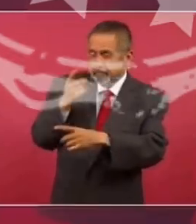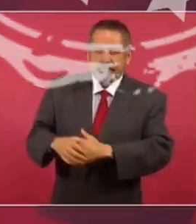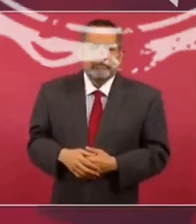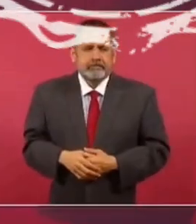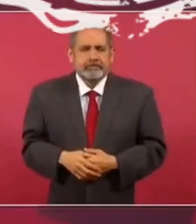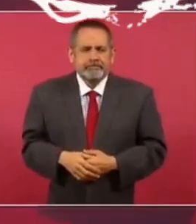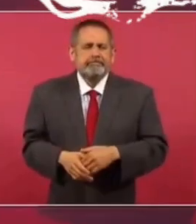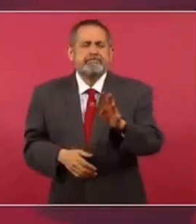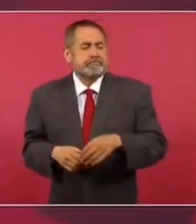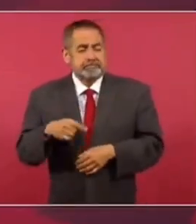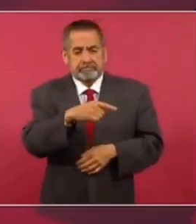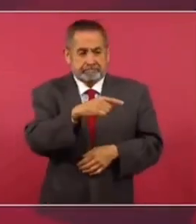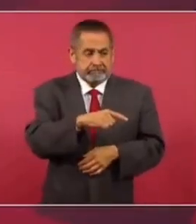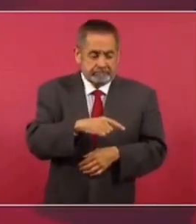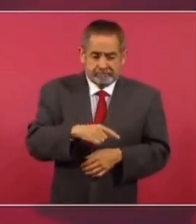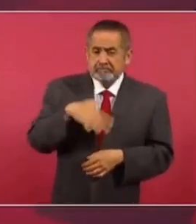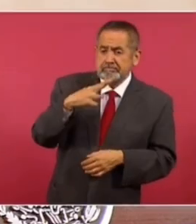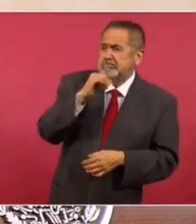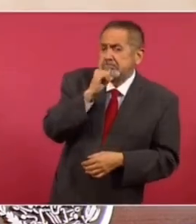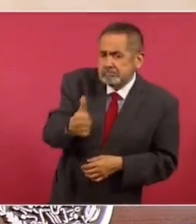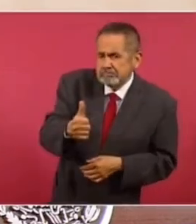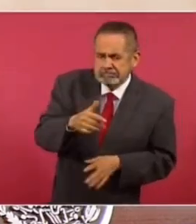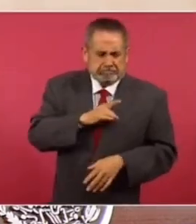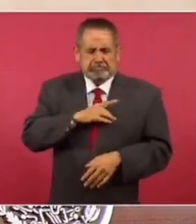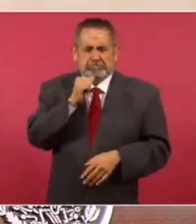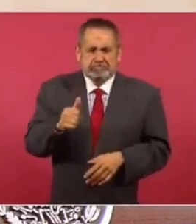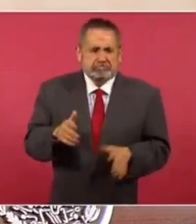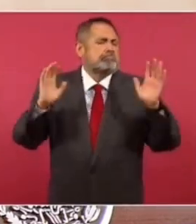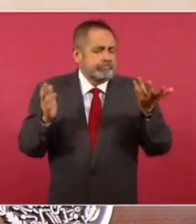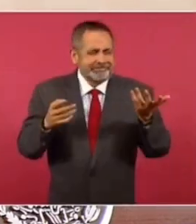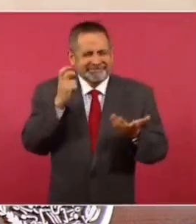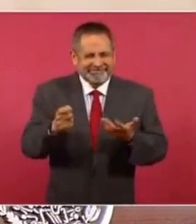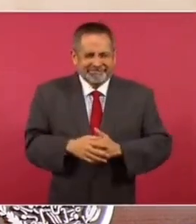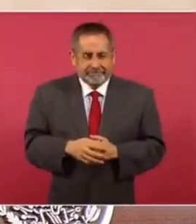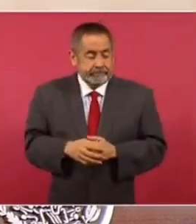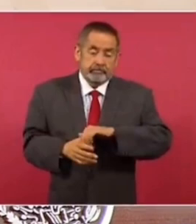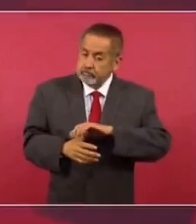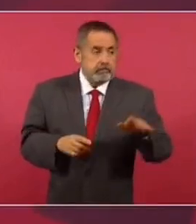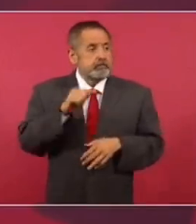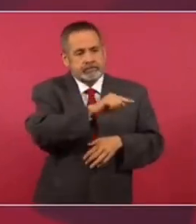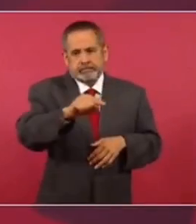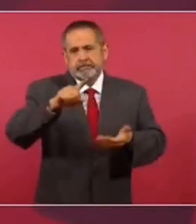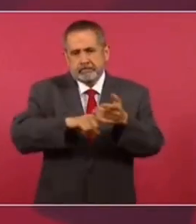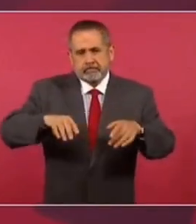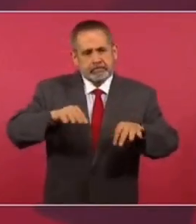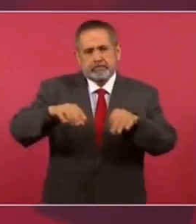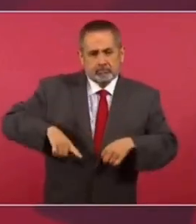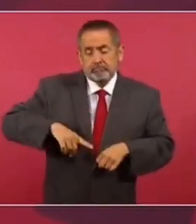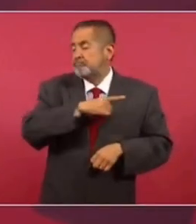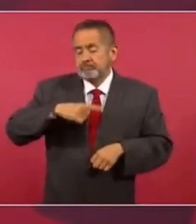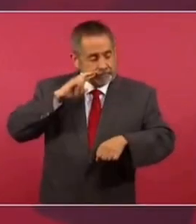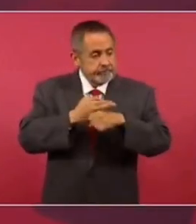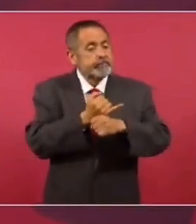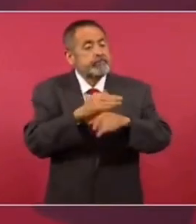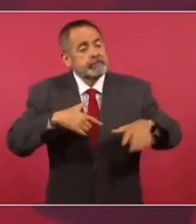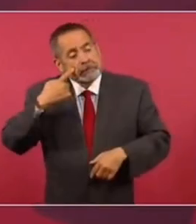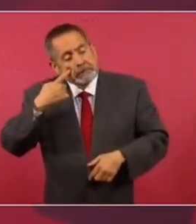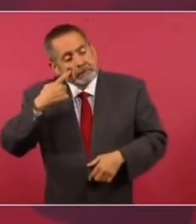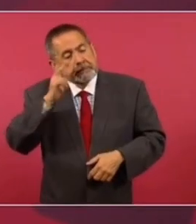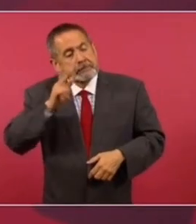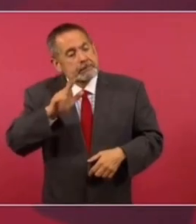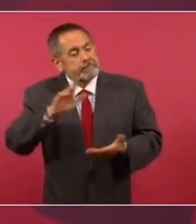El que nada debe, nada teme. Y todo el que tiene una responsabilidad de servicio público está obligado a informar y a rendir